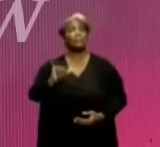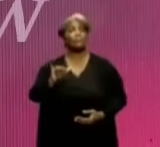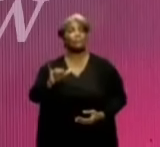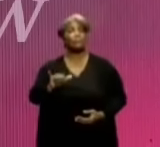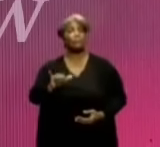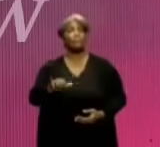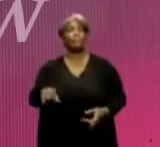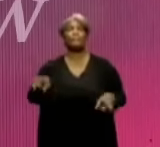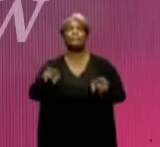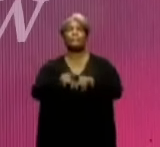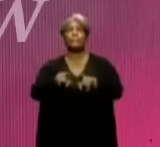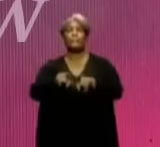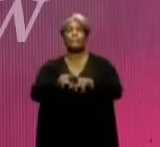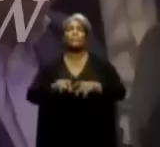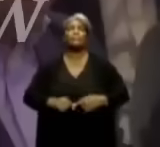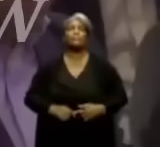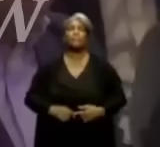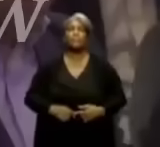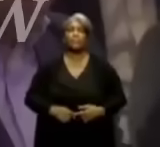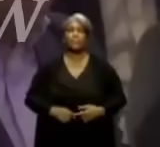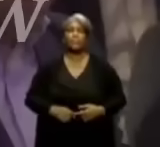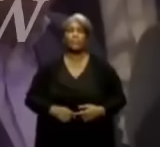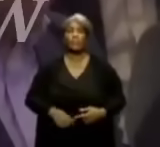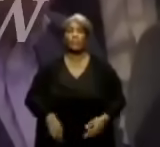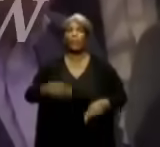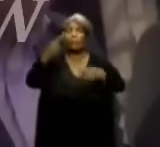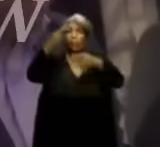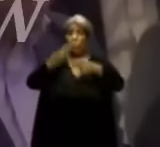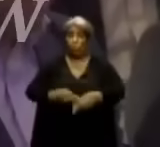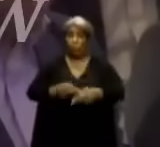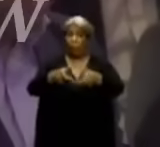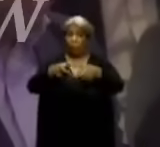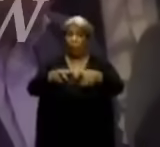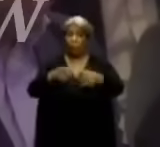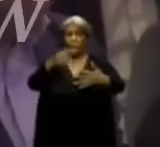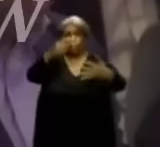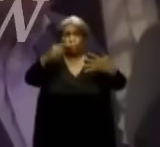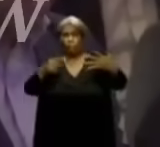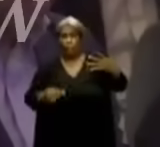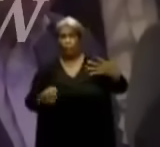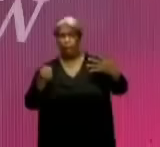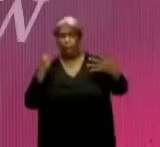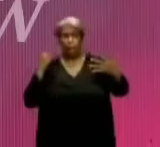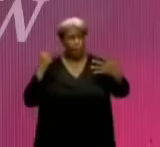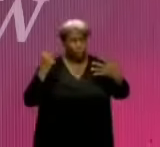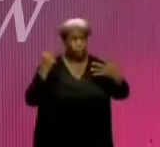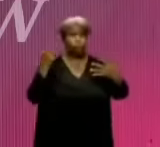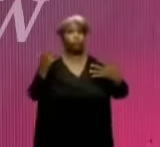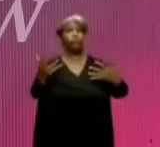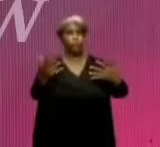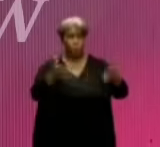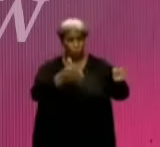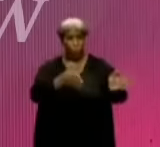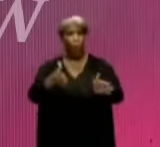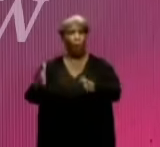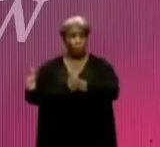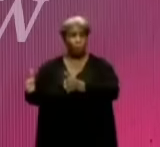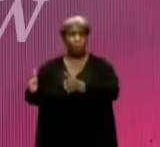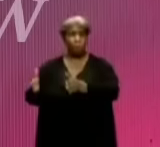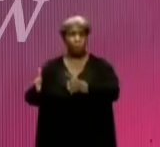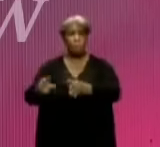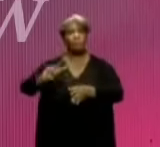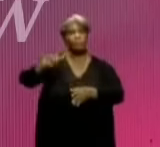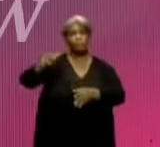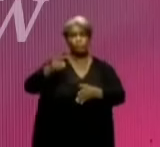al mismo tiempo también una cantidad récord de huevos que se están produciendo. Y eso lo vamos a hacer en la